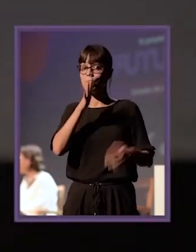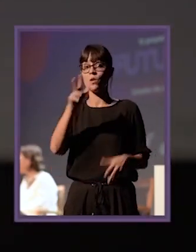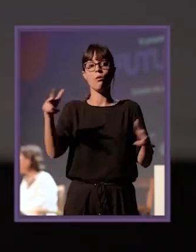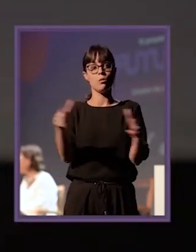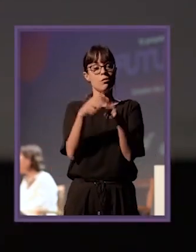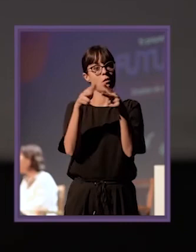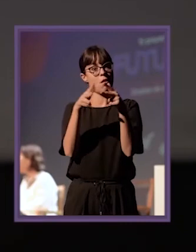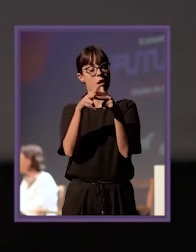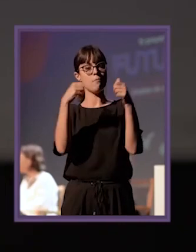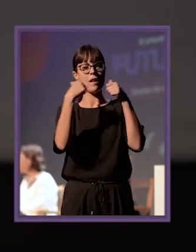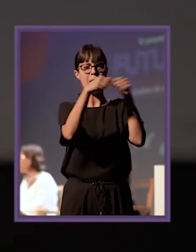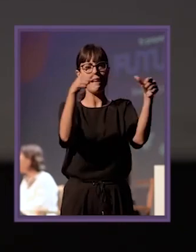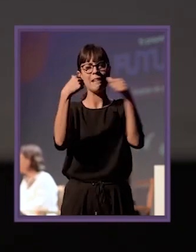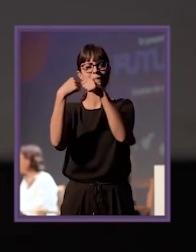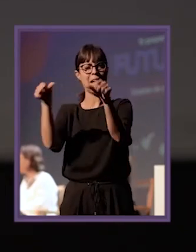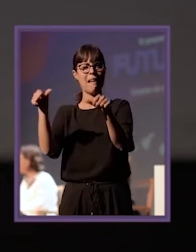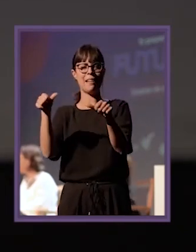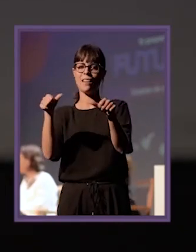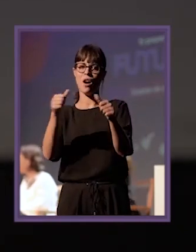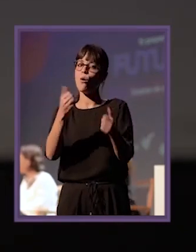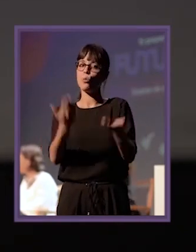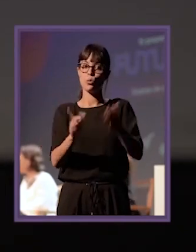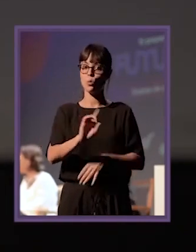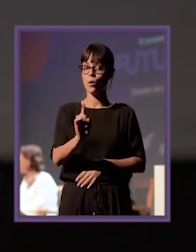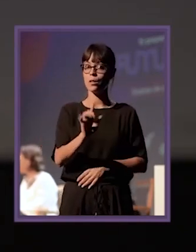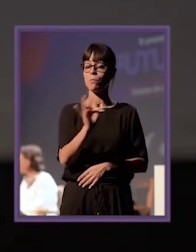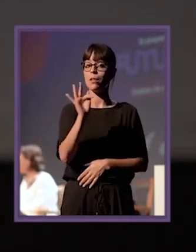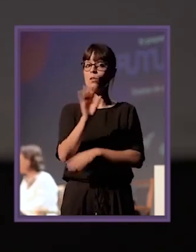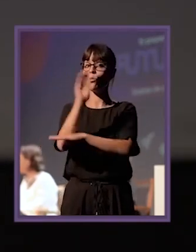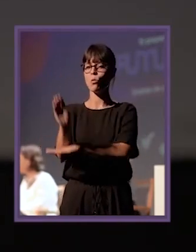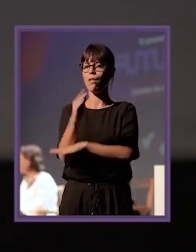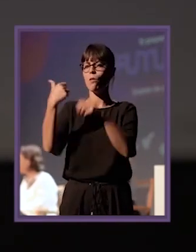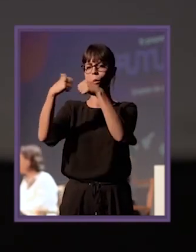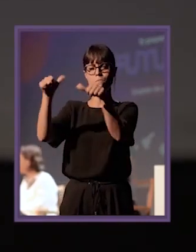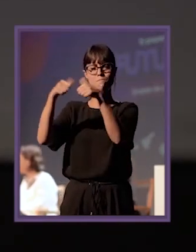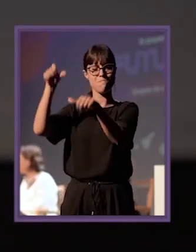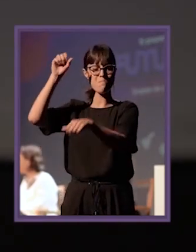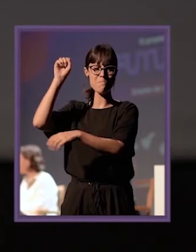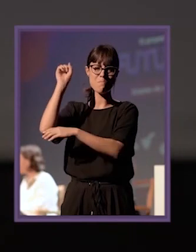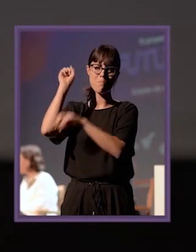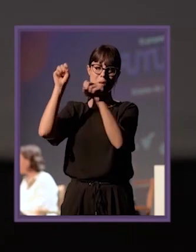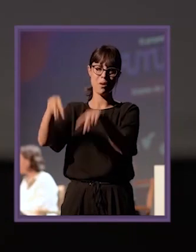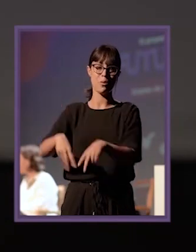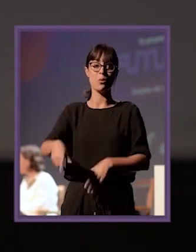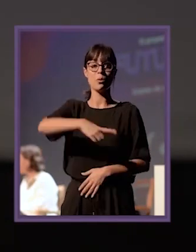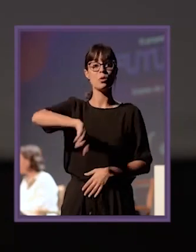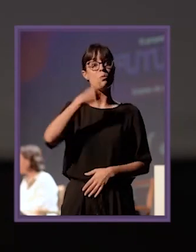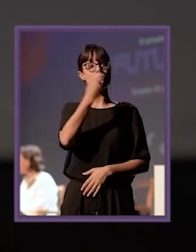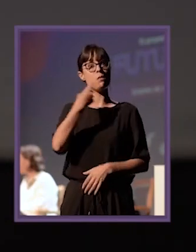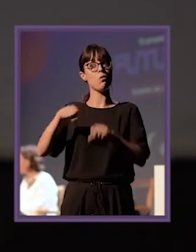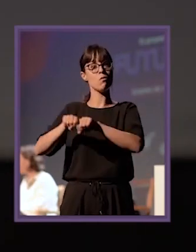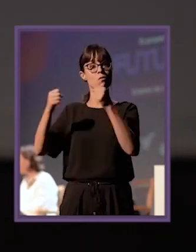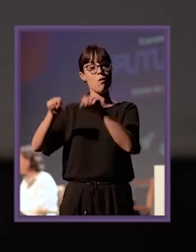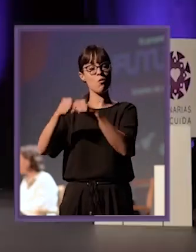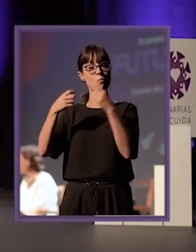poniendo etiquetas, y en el tema de los cuidados más. Hemos intentado desmontar algunos mitos y con este plan mucho